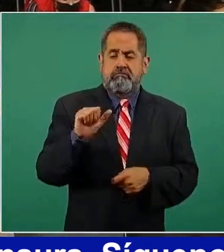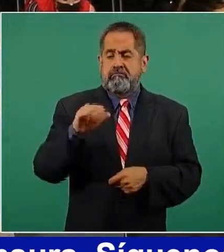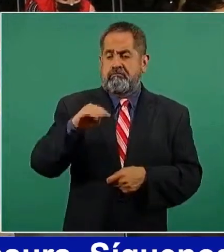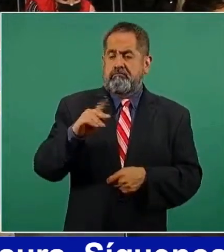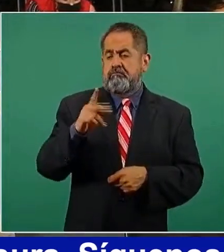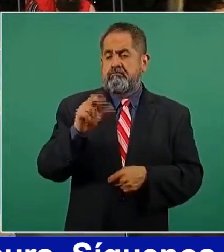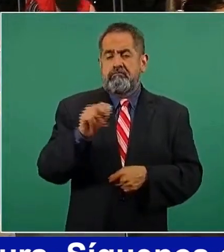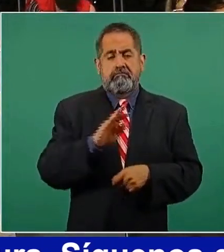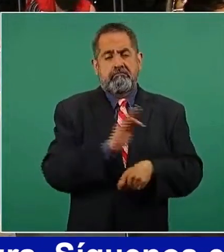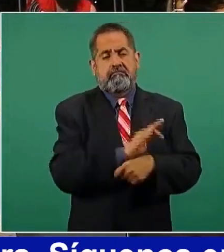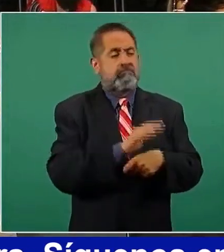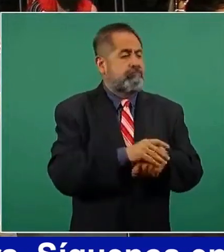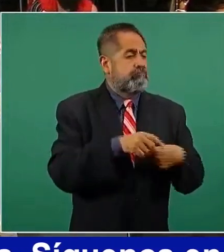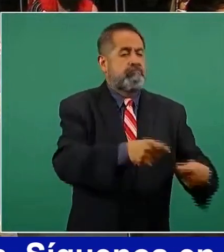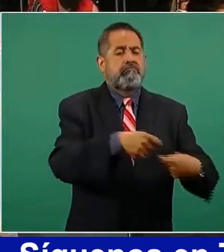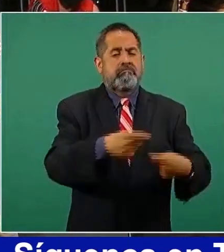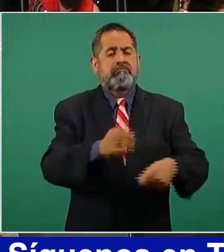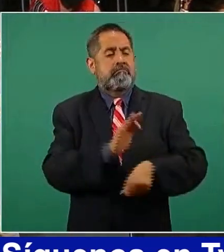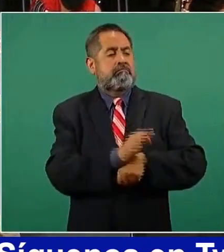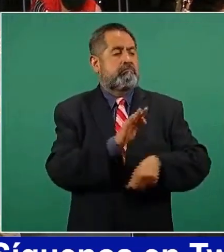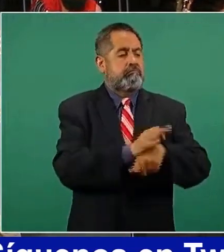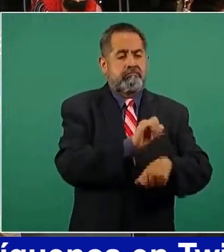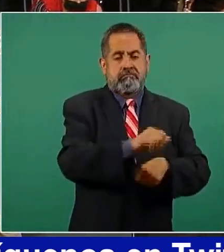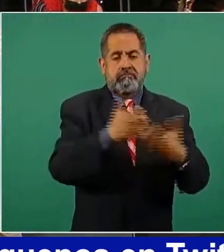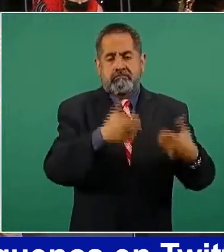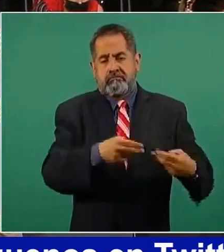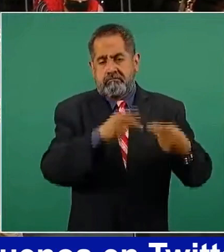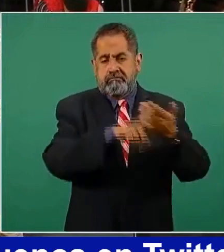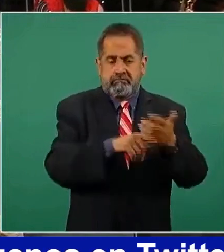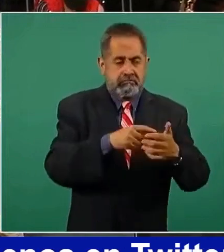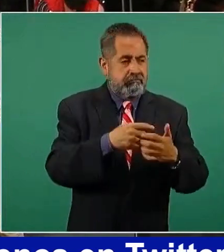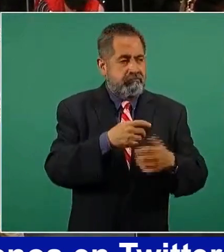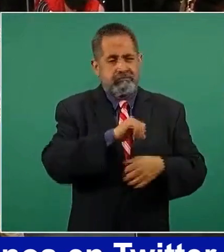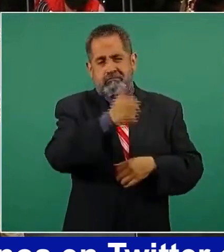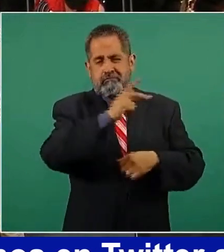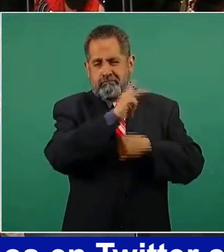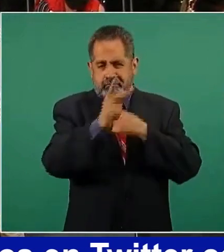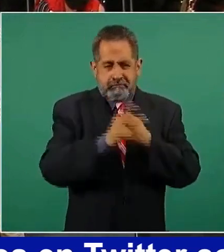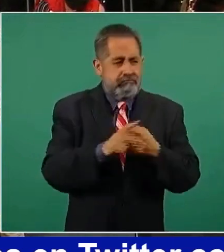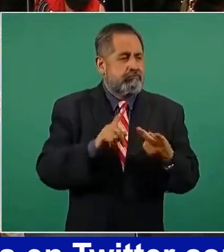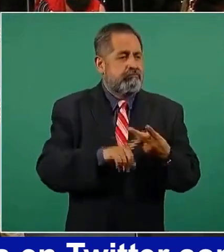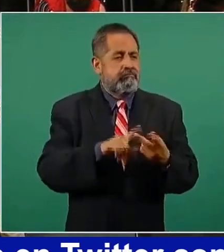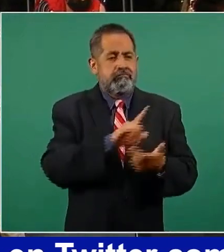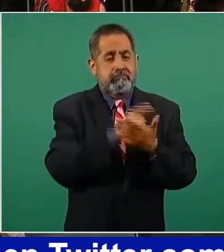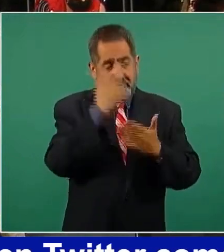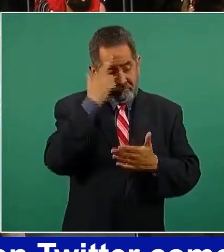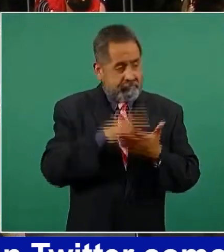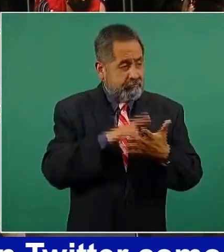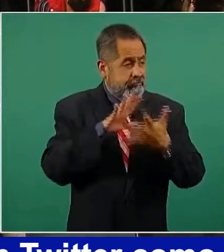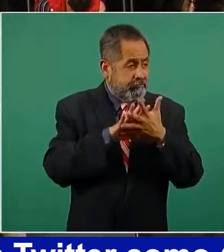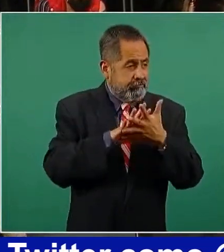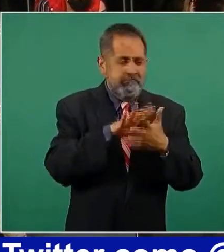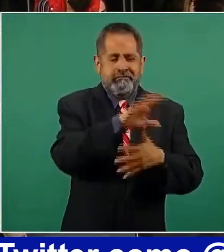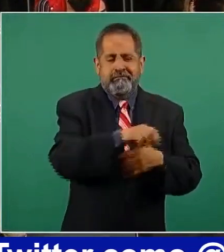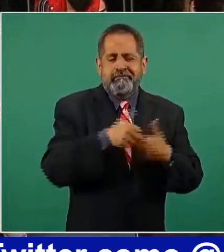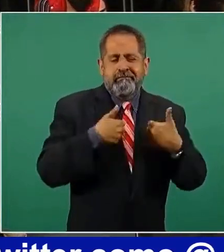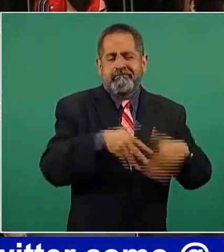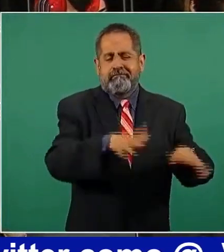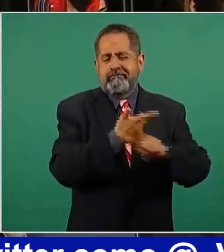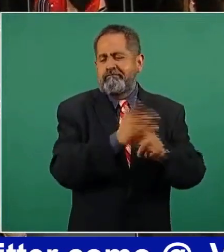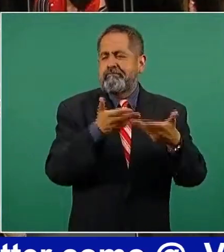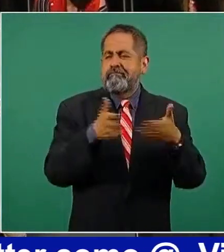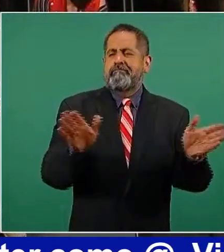se beneficien empresas extranjeras, para que delincuentes salgan muy rápido de la cárcel y como si